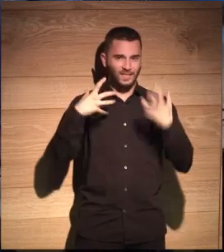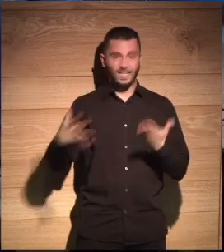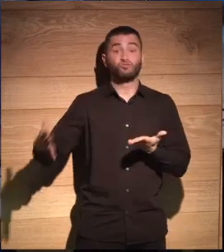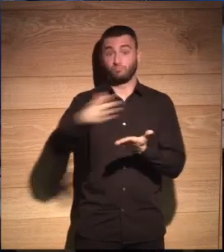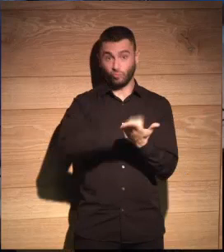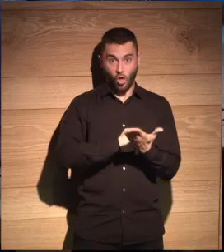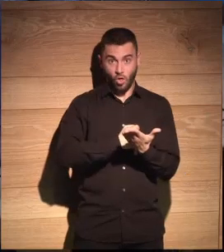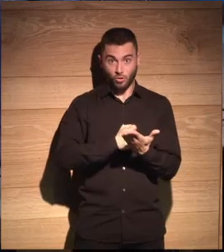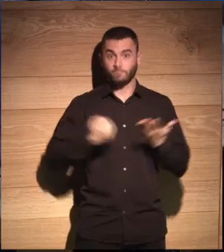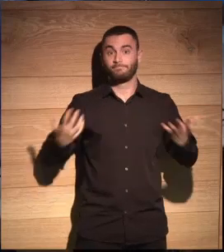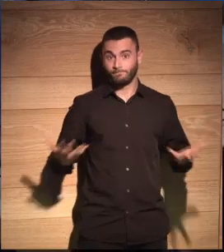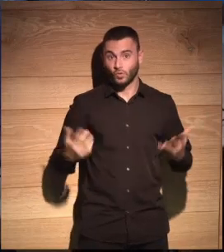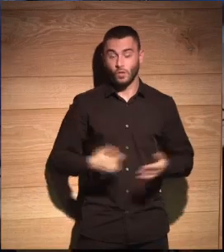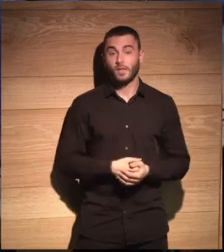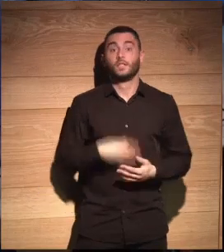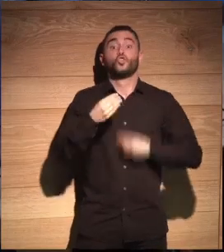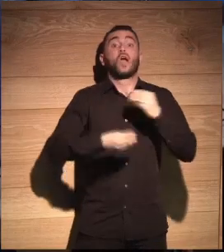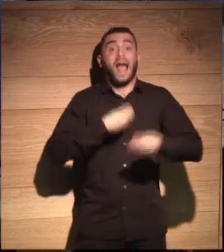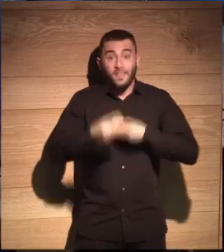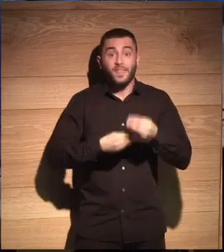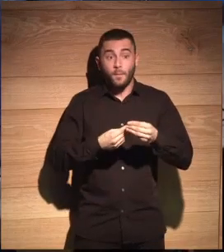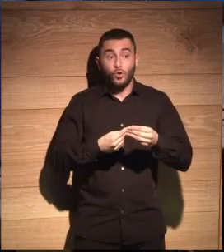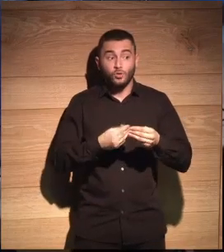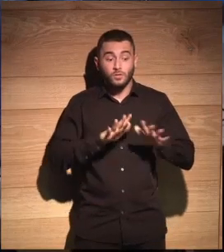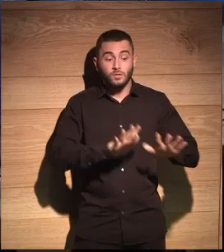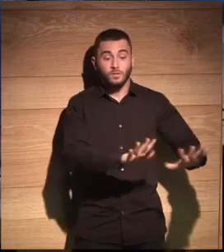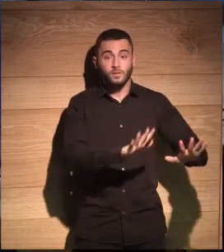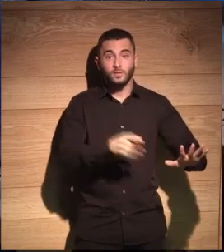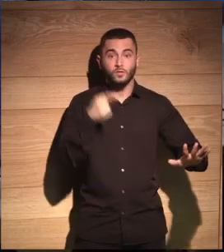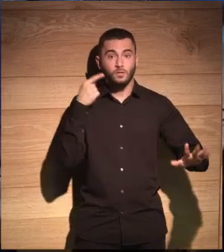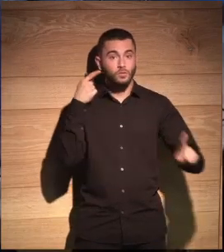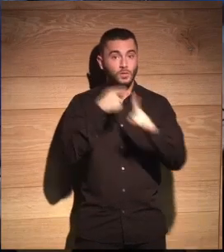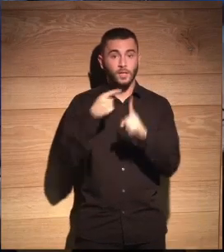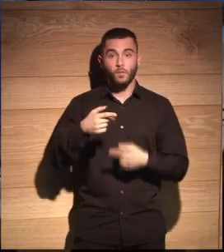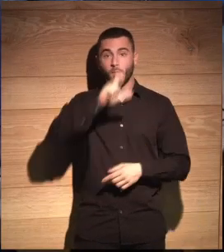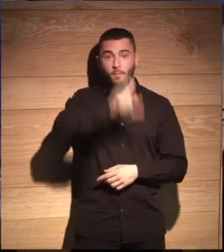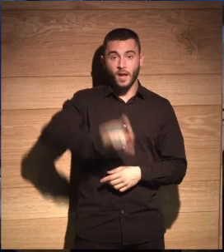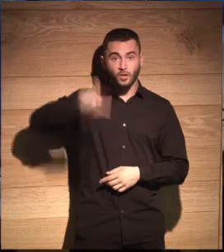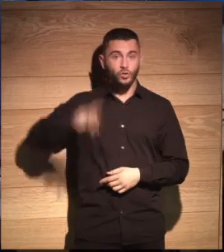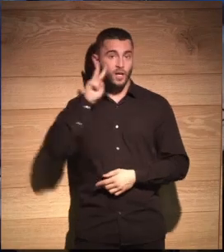potencia. Entonces, bueno, lo que hacemos está ahí para que la gente lo vea, lo disfrute,